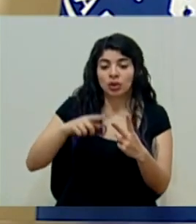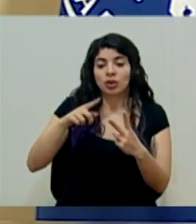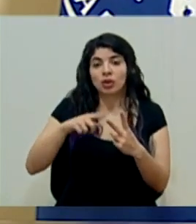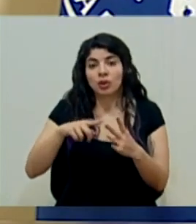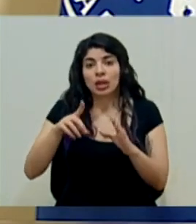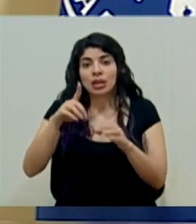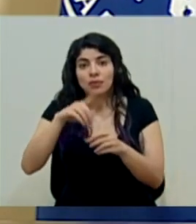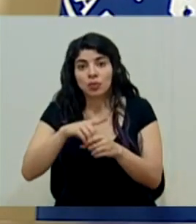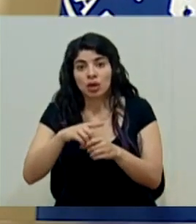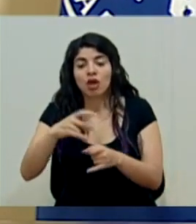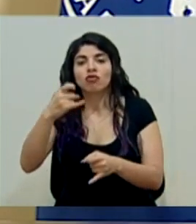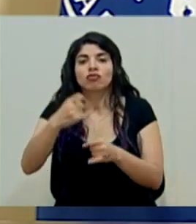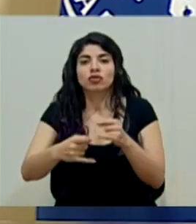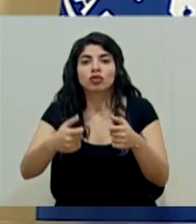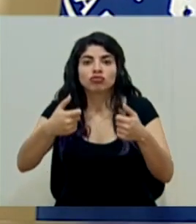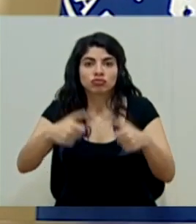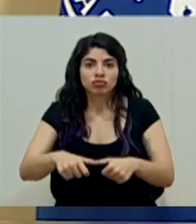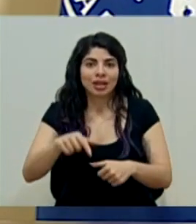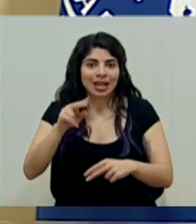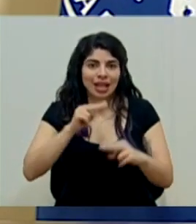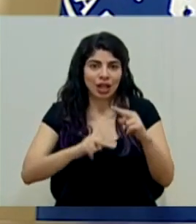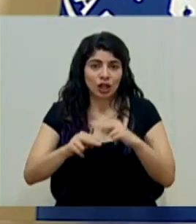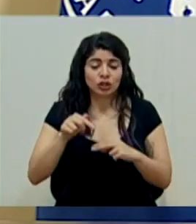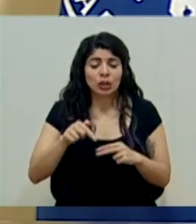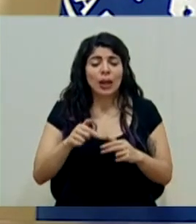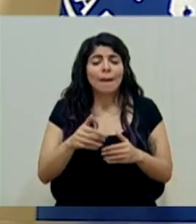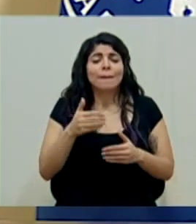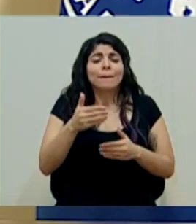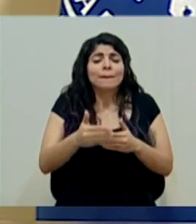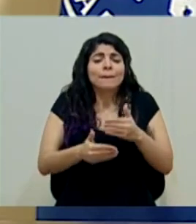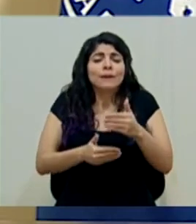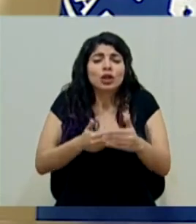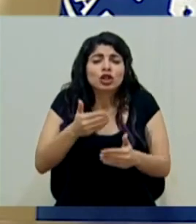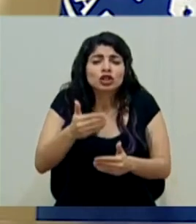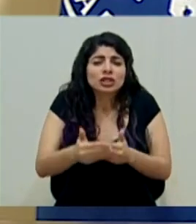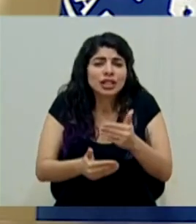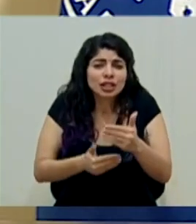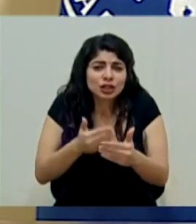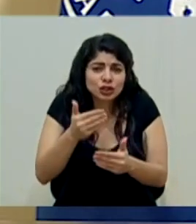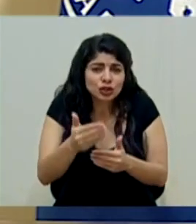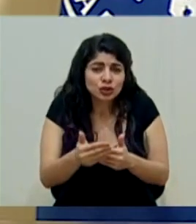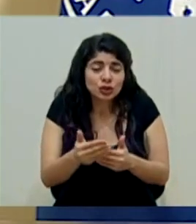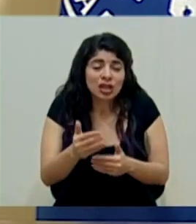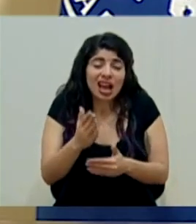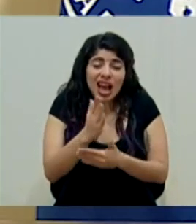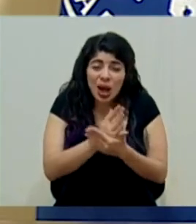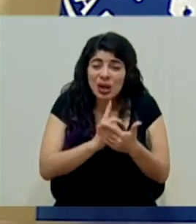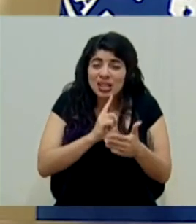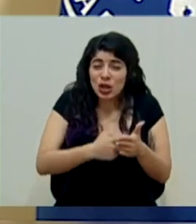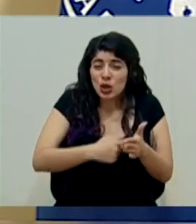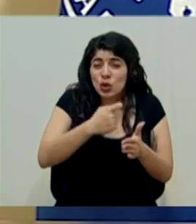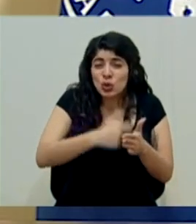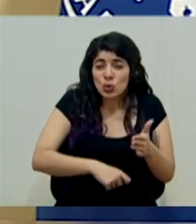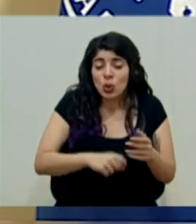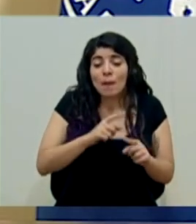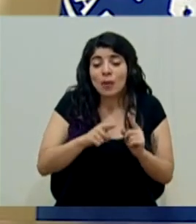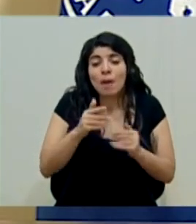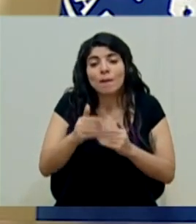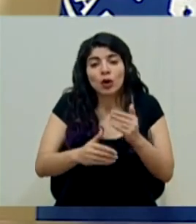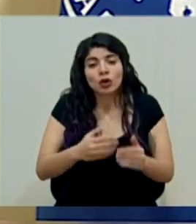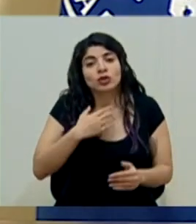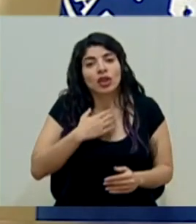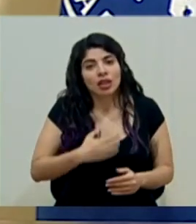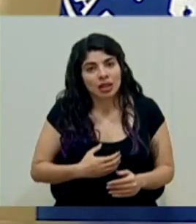de la negociación. Creo que este proceso más bien es, por duro, es el deseable y